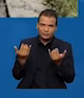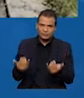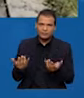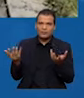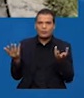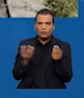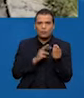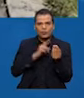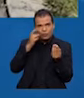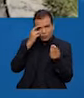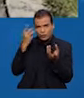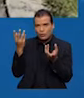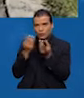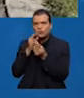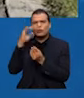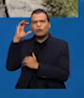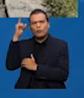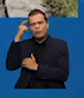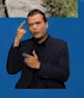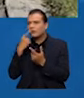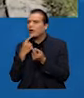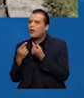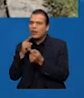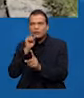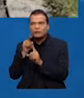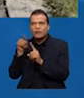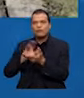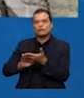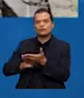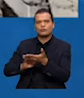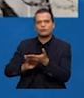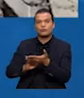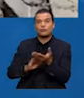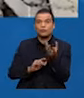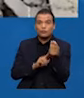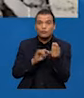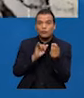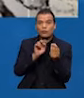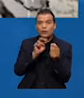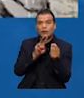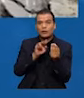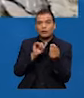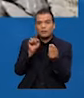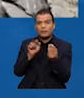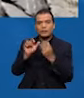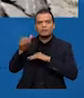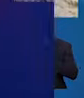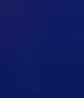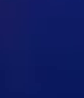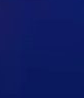la recuperación y las obras que son necesarias. Esto dijo el director encargado del INVIAS.